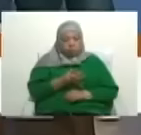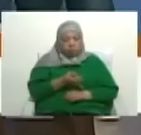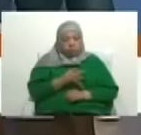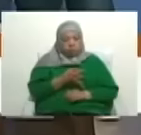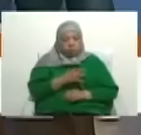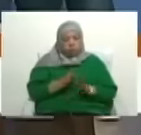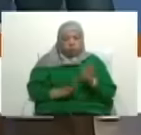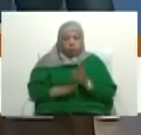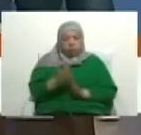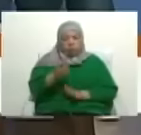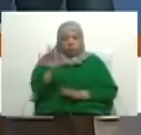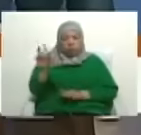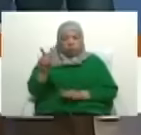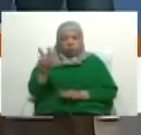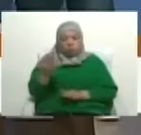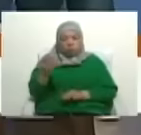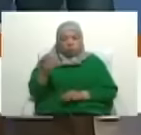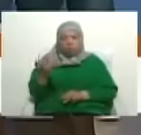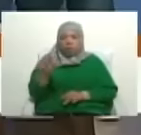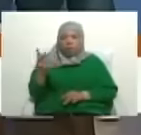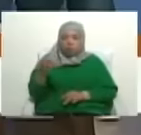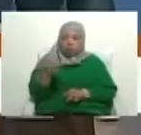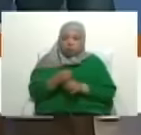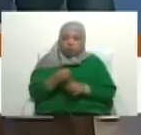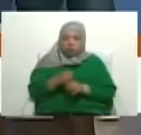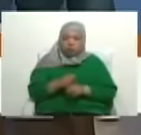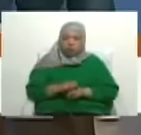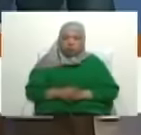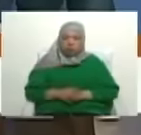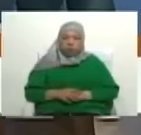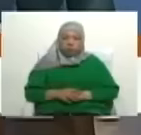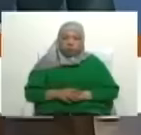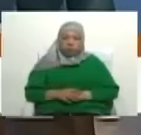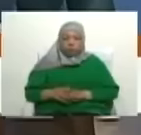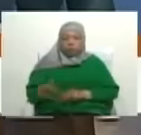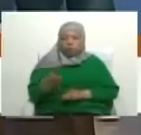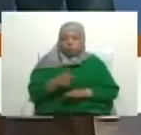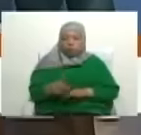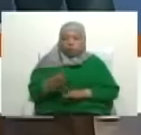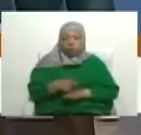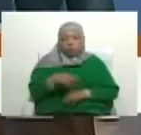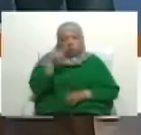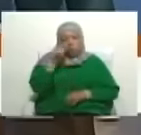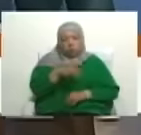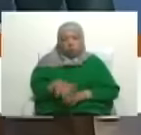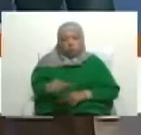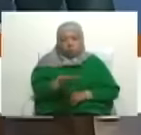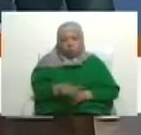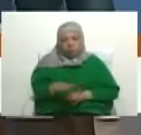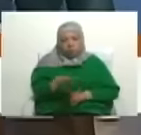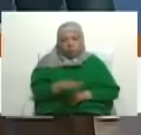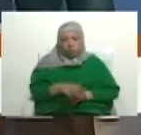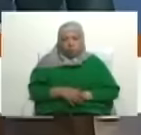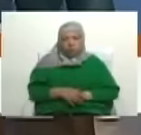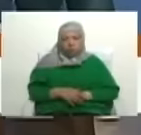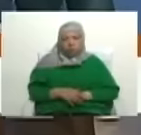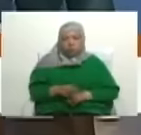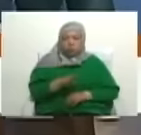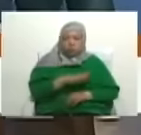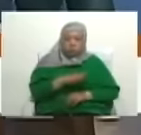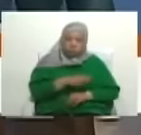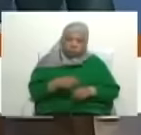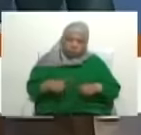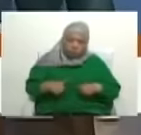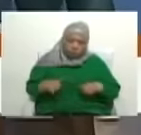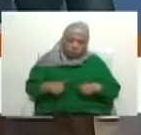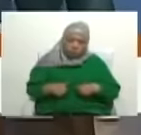arde demasiado que Venezuela, su gobierno y su pueblo, por su propio